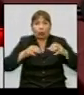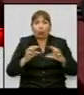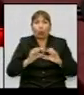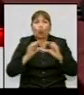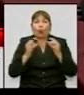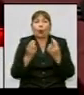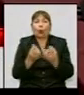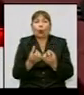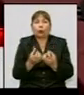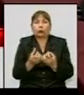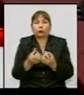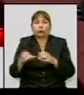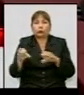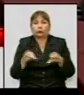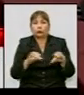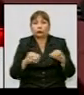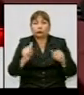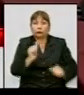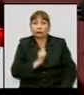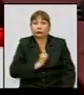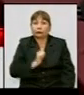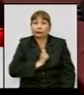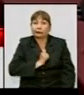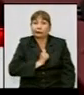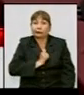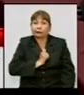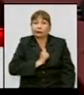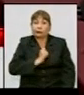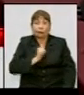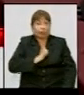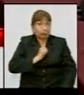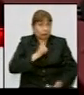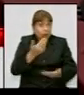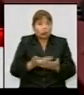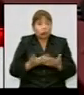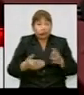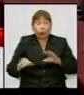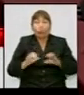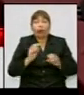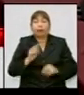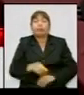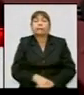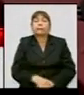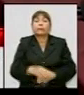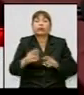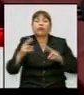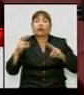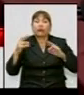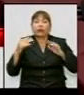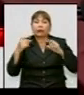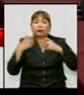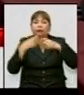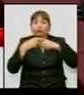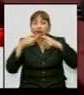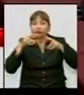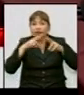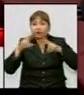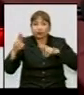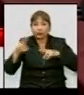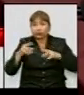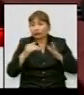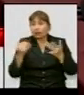acciones. Primero, las propias del propietario de esta red, sea privado o sea